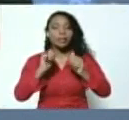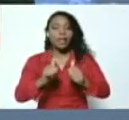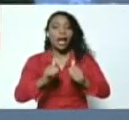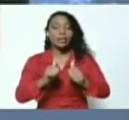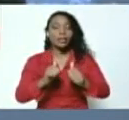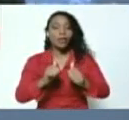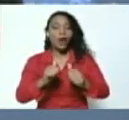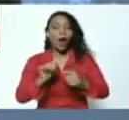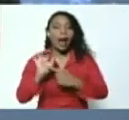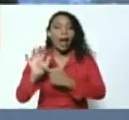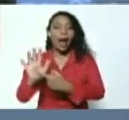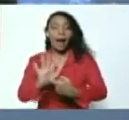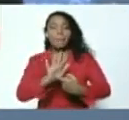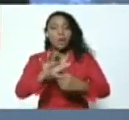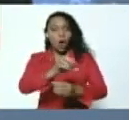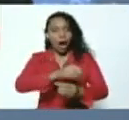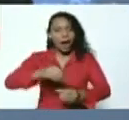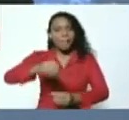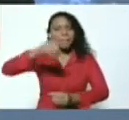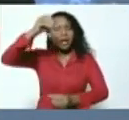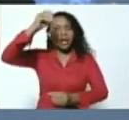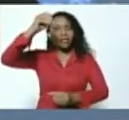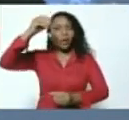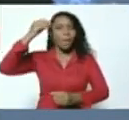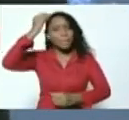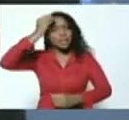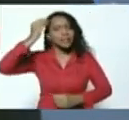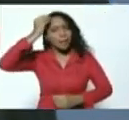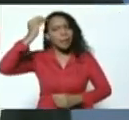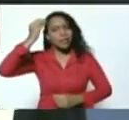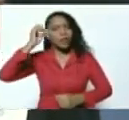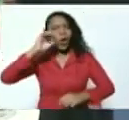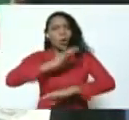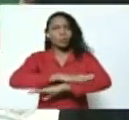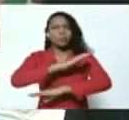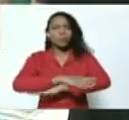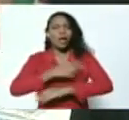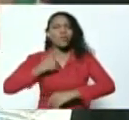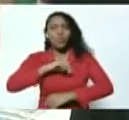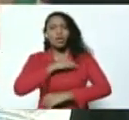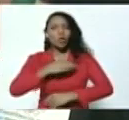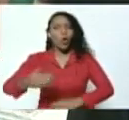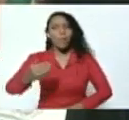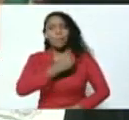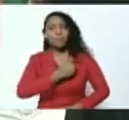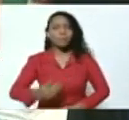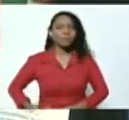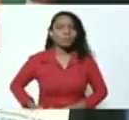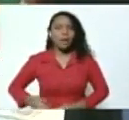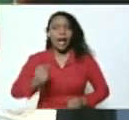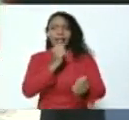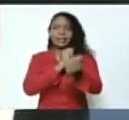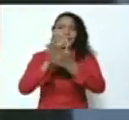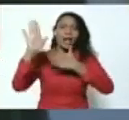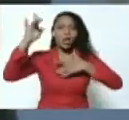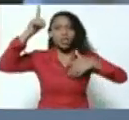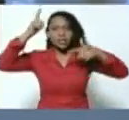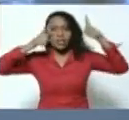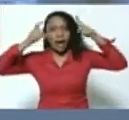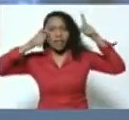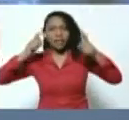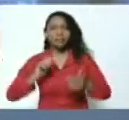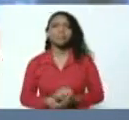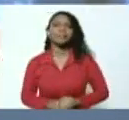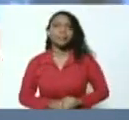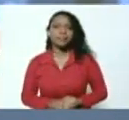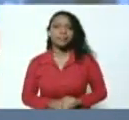el ejemplo, el espíritu, el pensamiento y la acción de nuestro comandante eterno Hugo Rafael Chávez